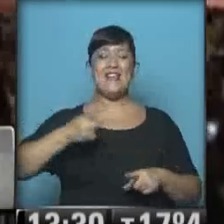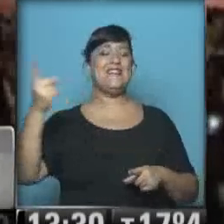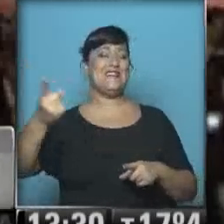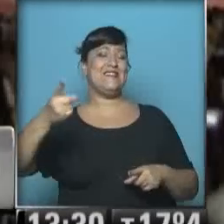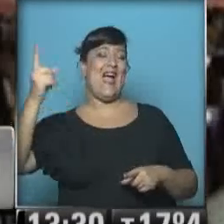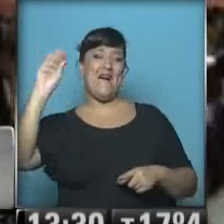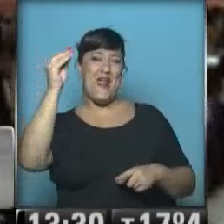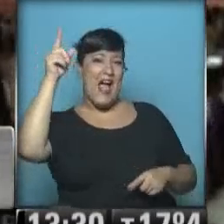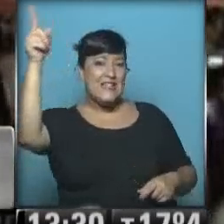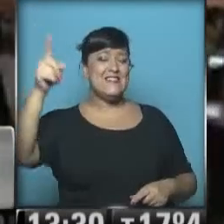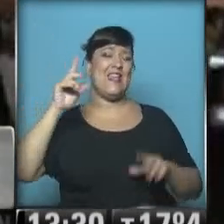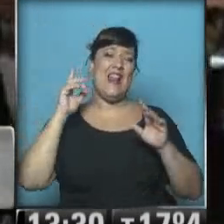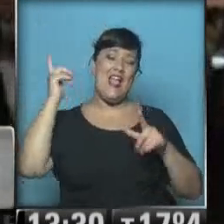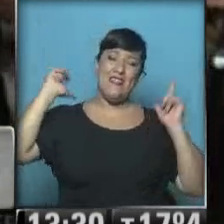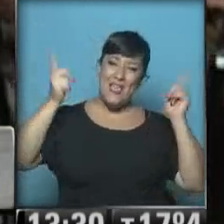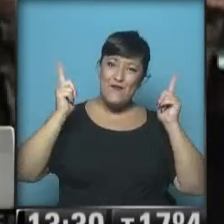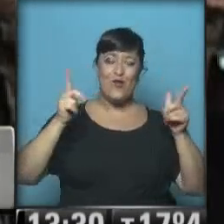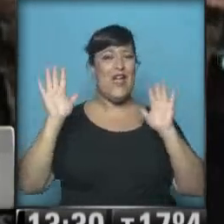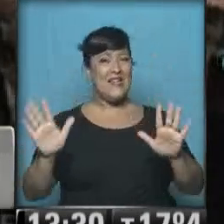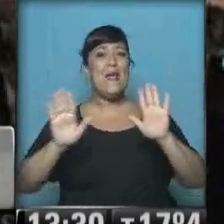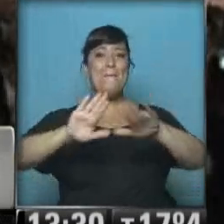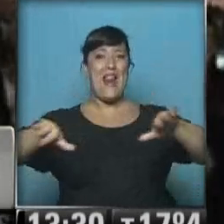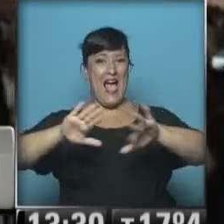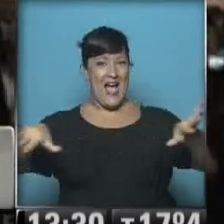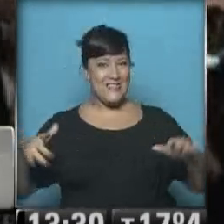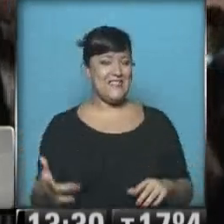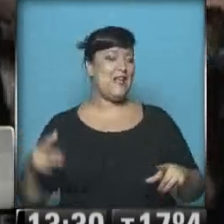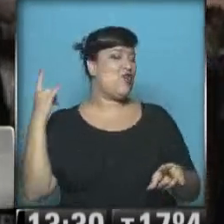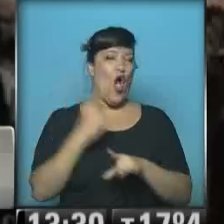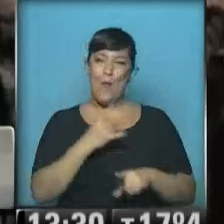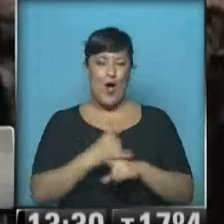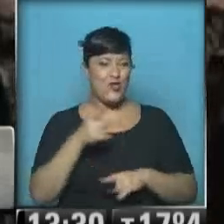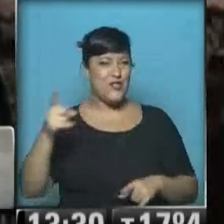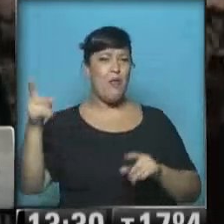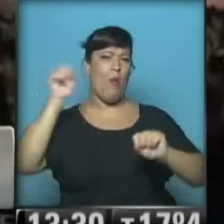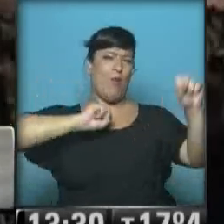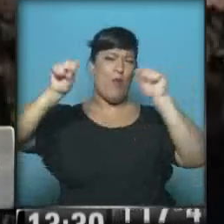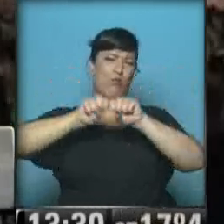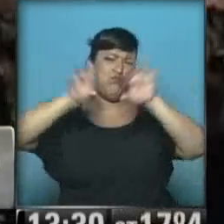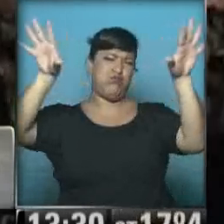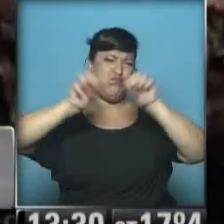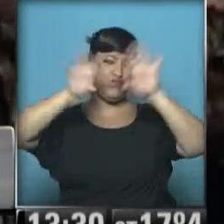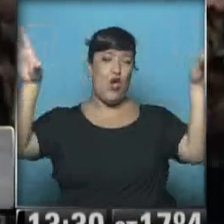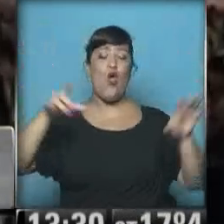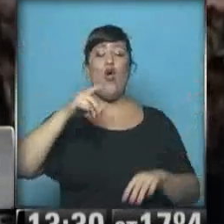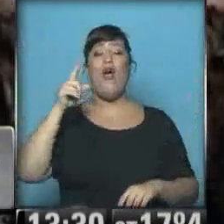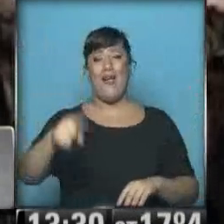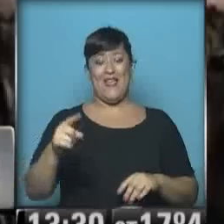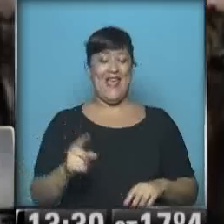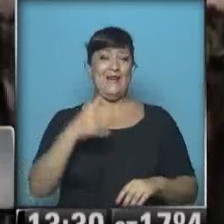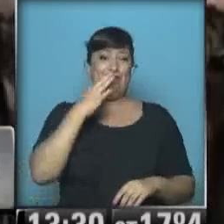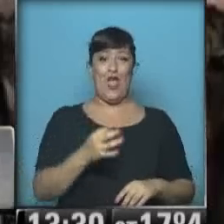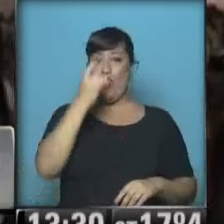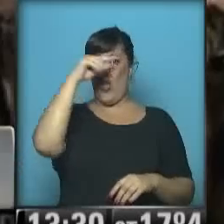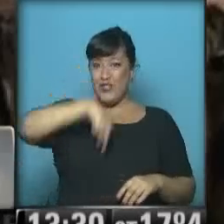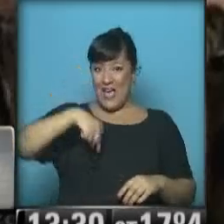general disfrutaron de esta manera en las playas con el tradicional espectáculo de fuegos de artificio una hora después que nosotros recibieron el estallido?